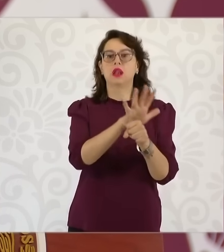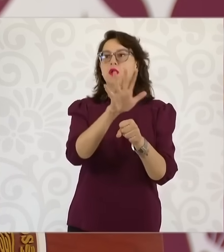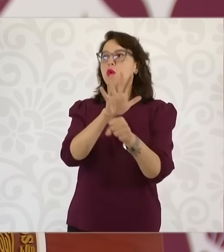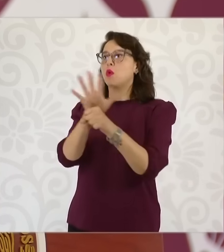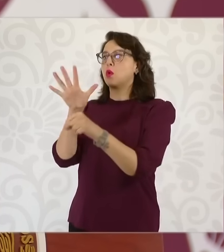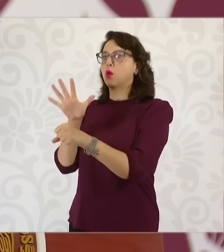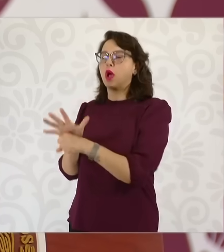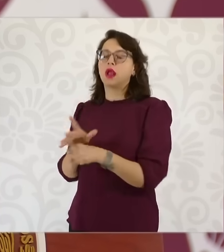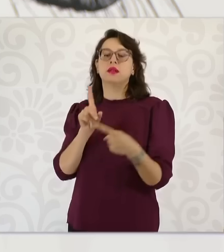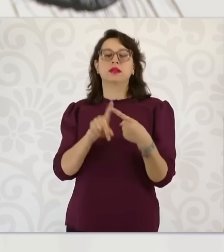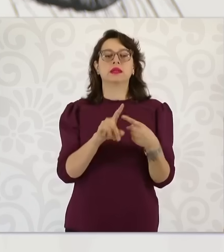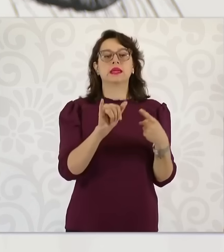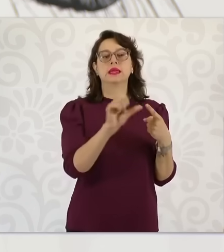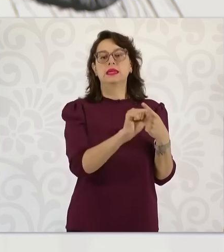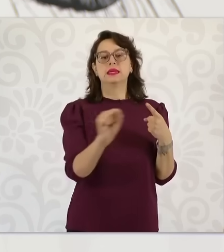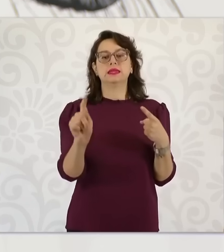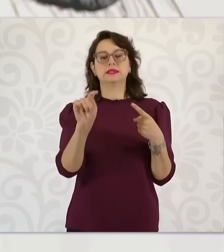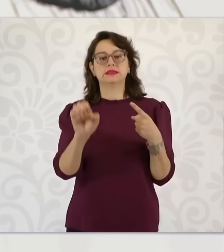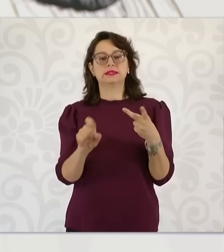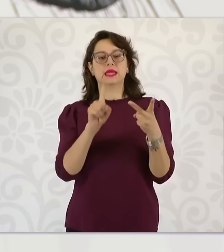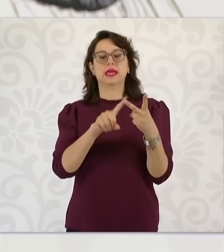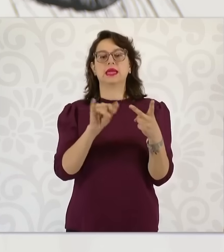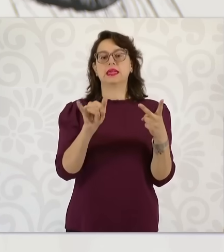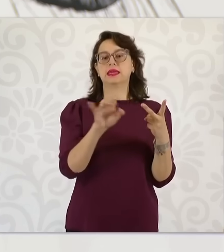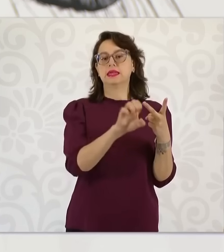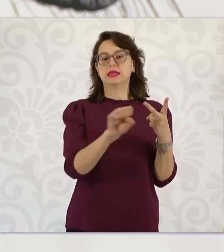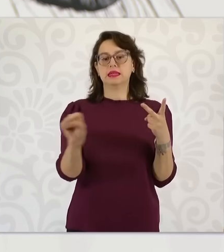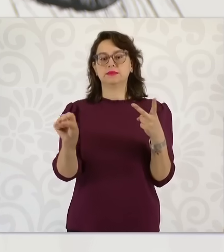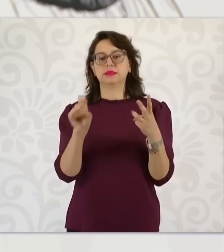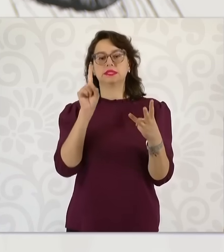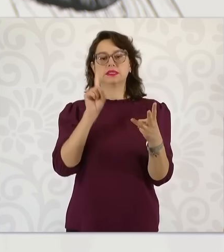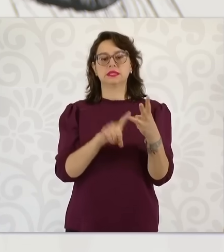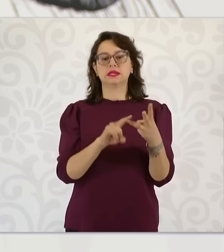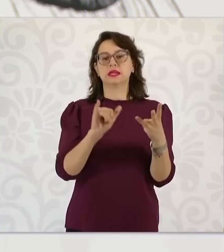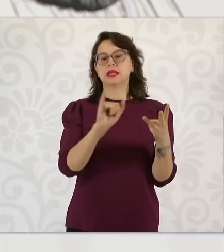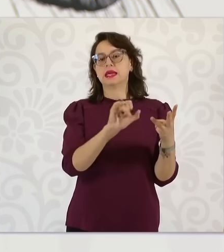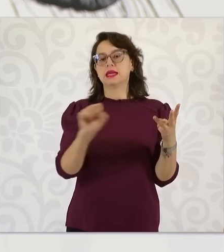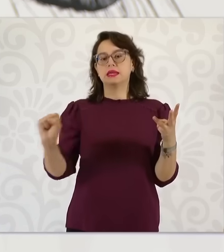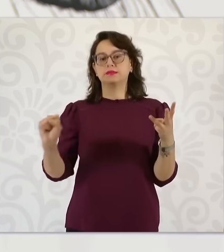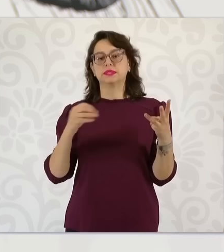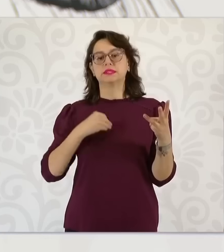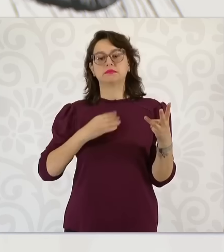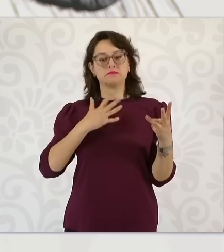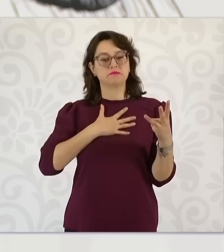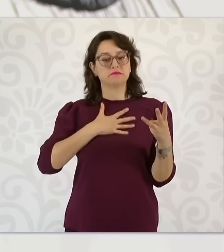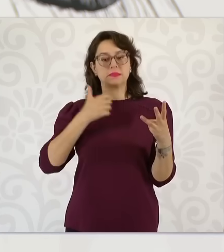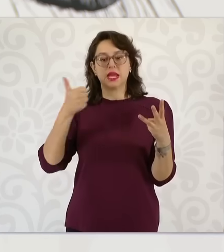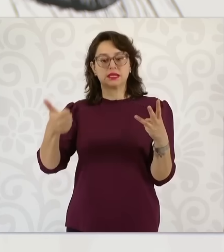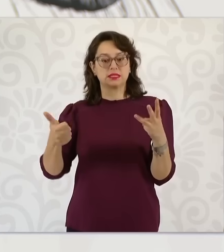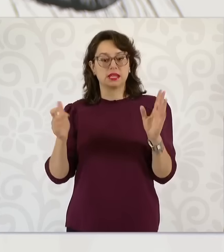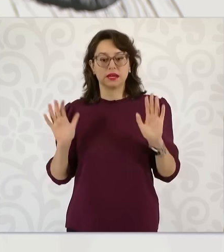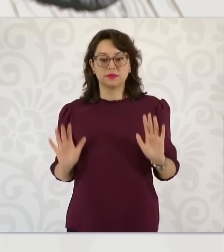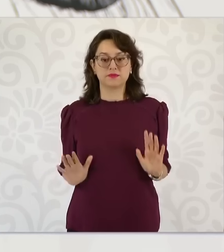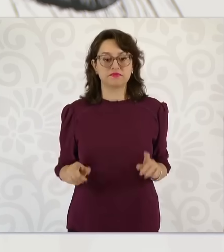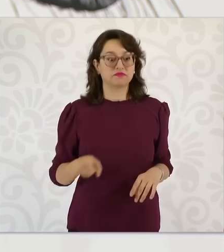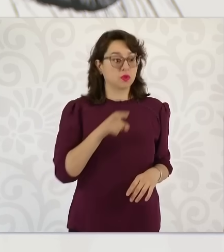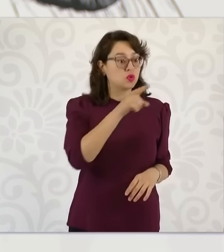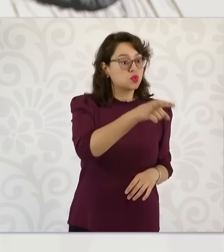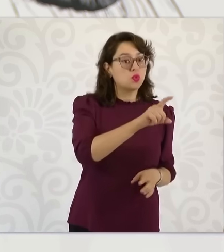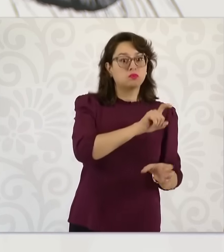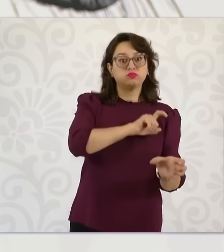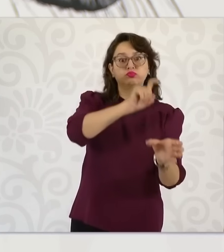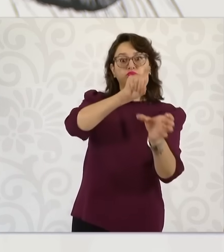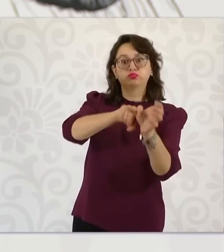acudir al ISSSTE, al IMSS o al IMSS Bienestar. En la medida de lo posible, pues es de donde es derechohabiente. Pero de todas